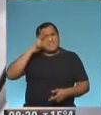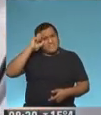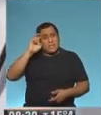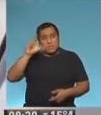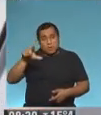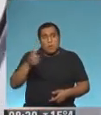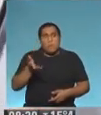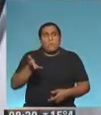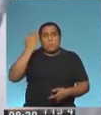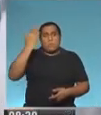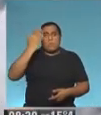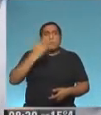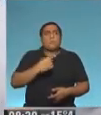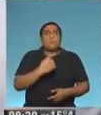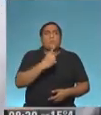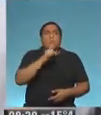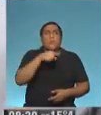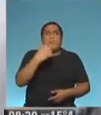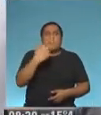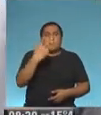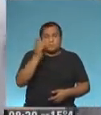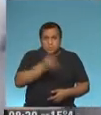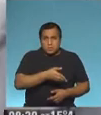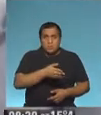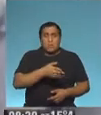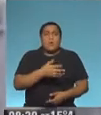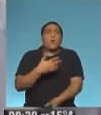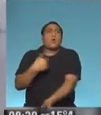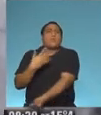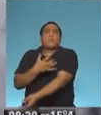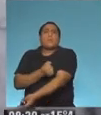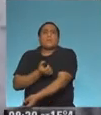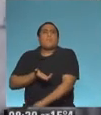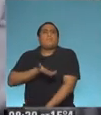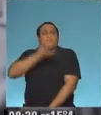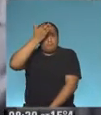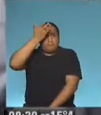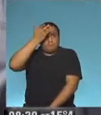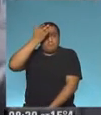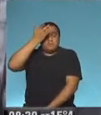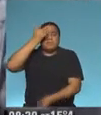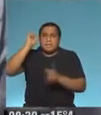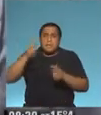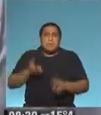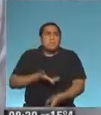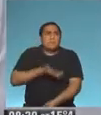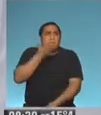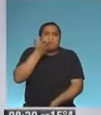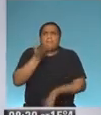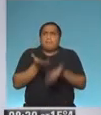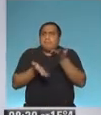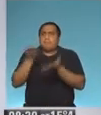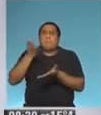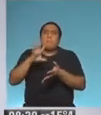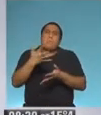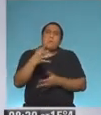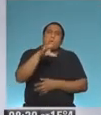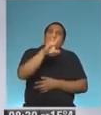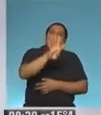de la población adulta, la hipertensión, o sea, la presión arterial elevada, a prácticamente un